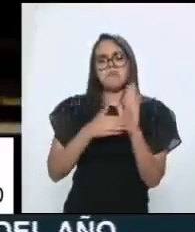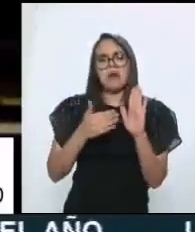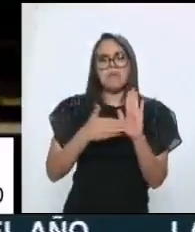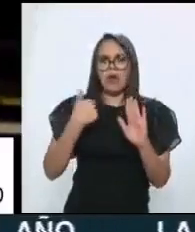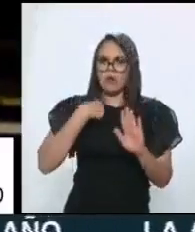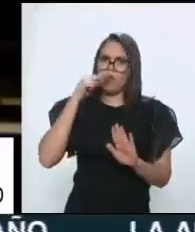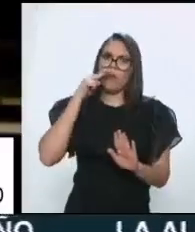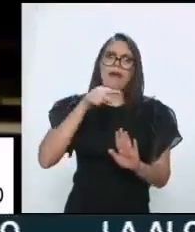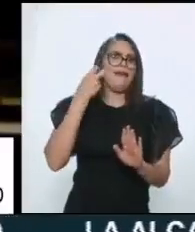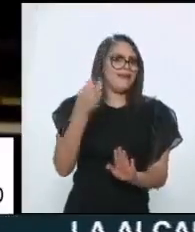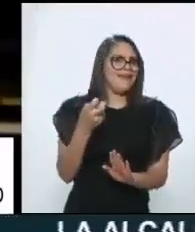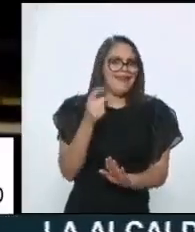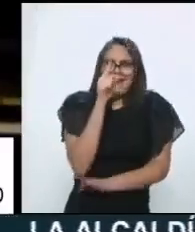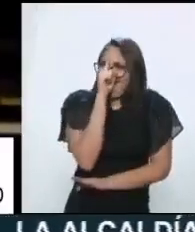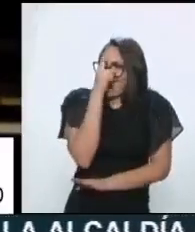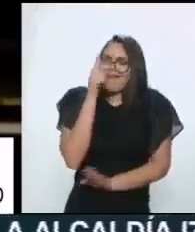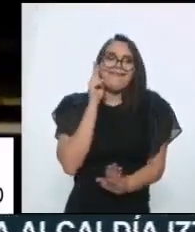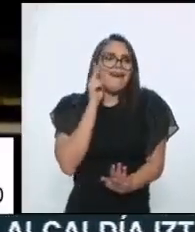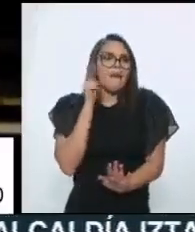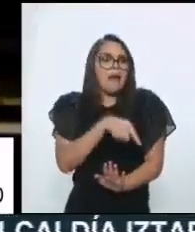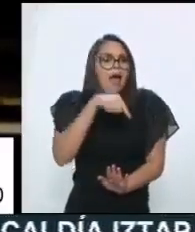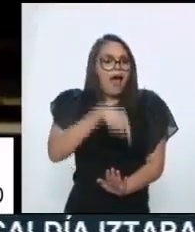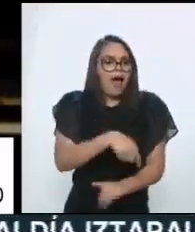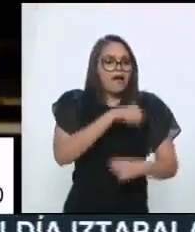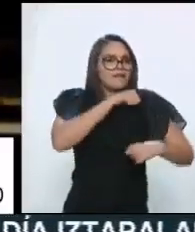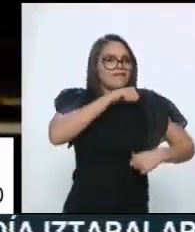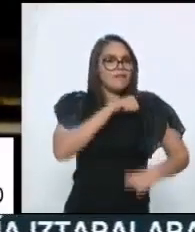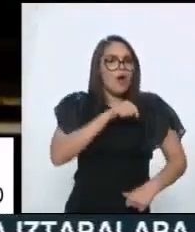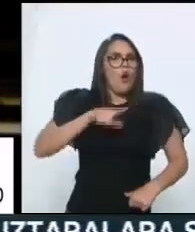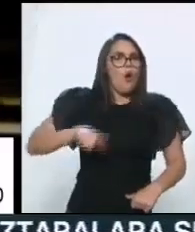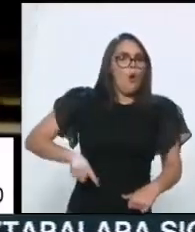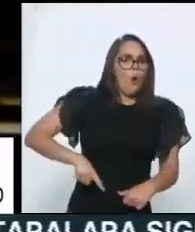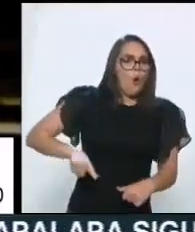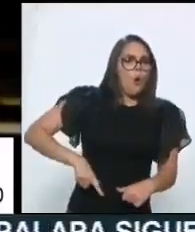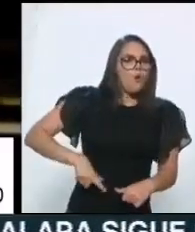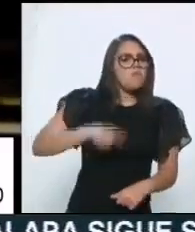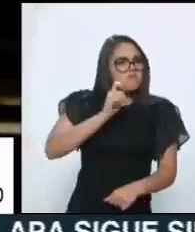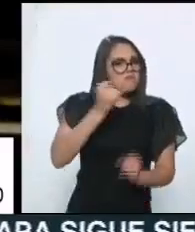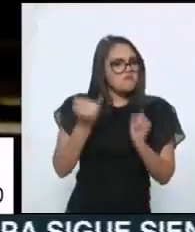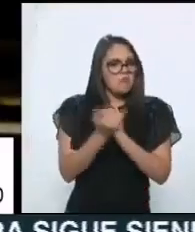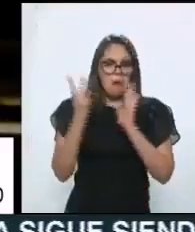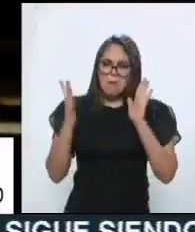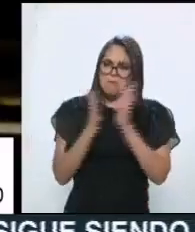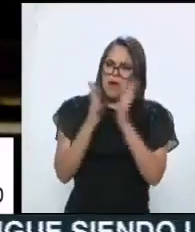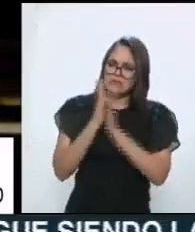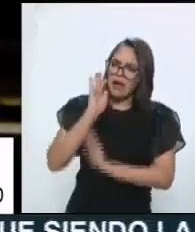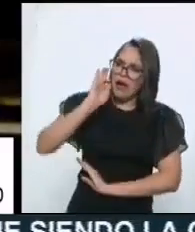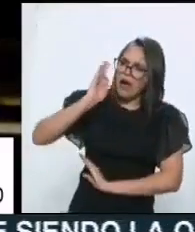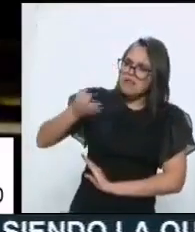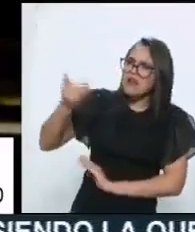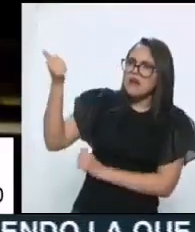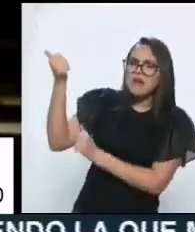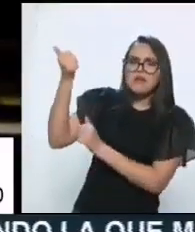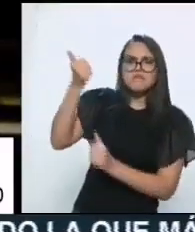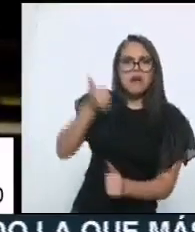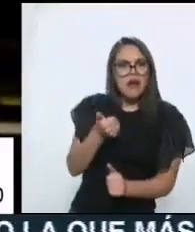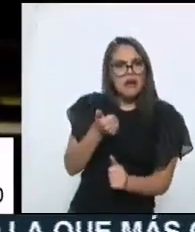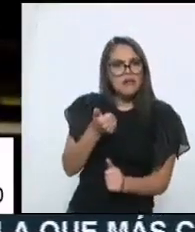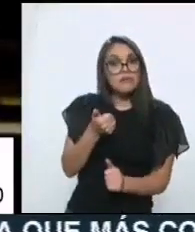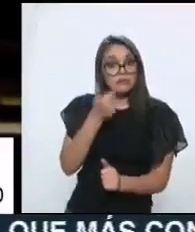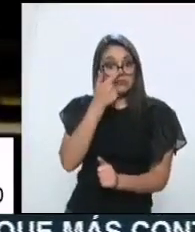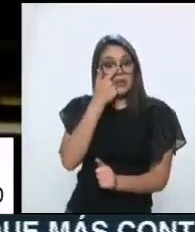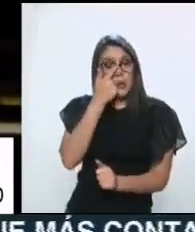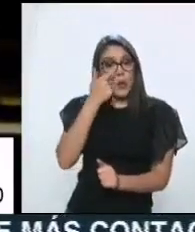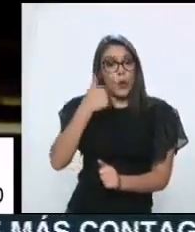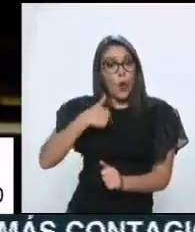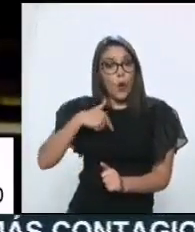posible participación de autoridades mexicanas en los operativos Rápido y Furioso y similares. Y digo que no fue fácil escoger porque la verdad